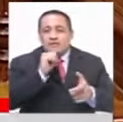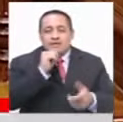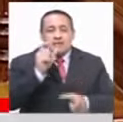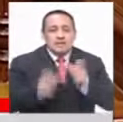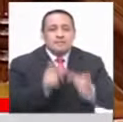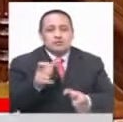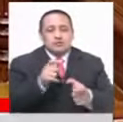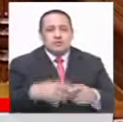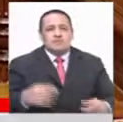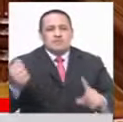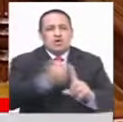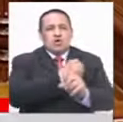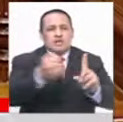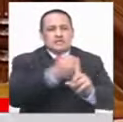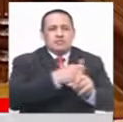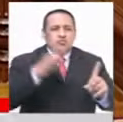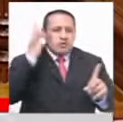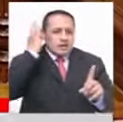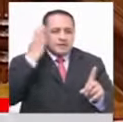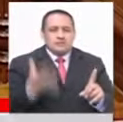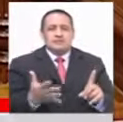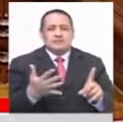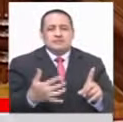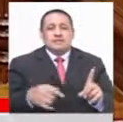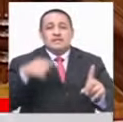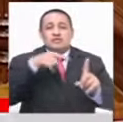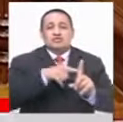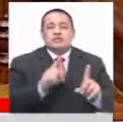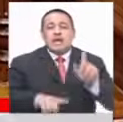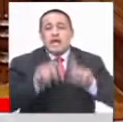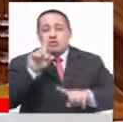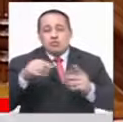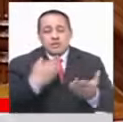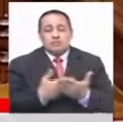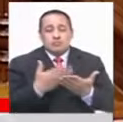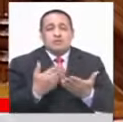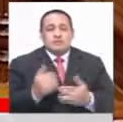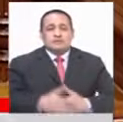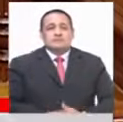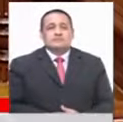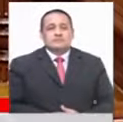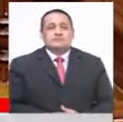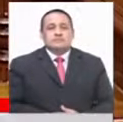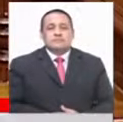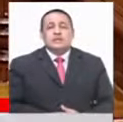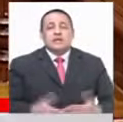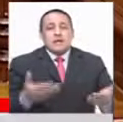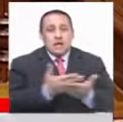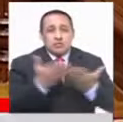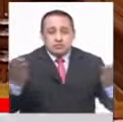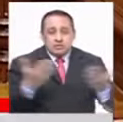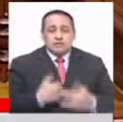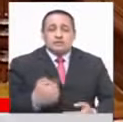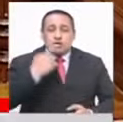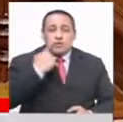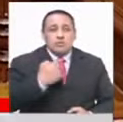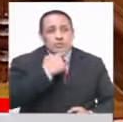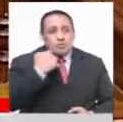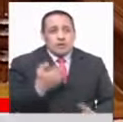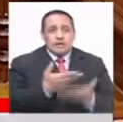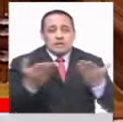la violencia contra la mujer. Son solo algunos de ellos. Señoras y señores